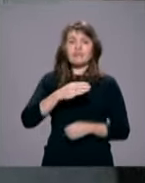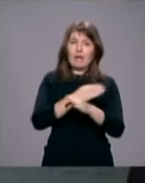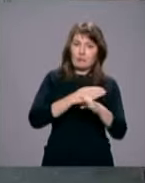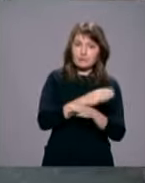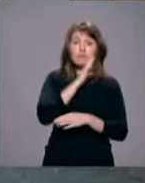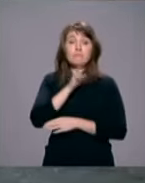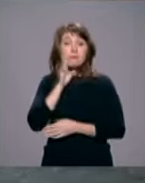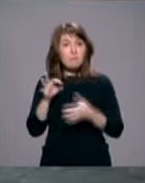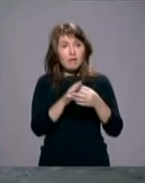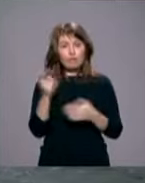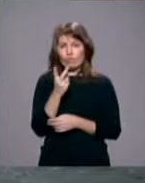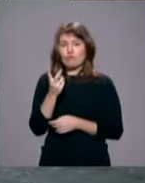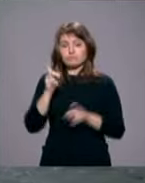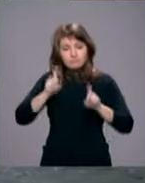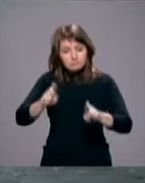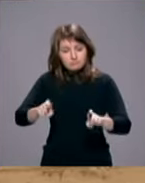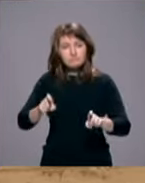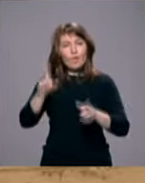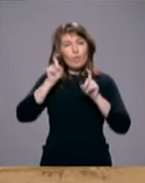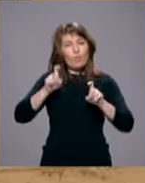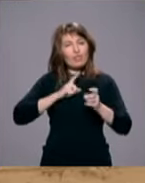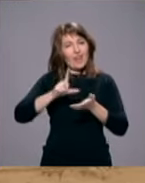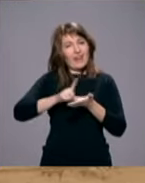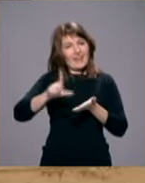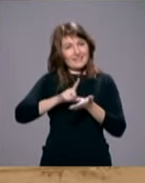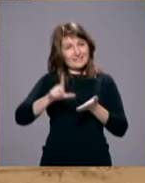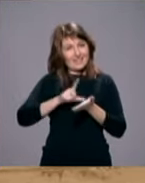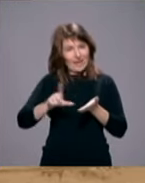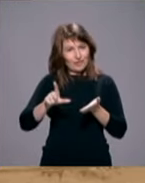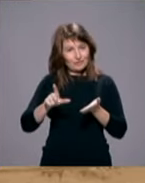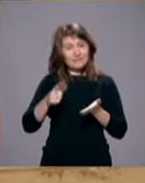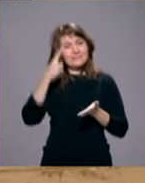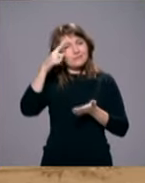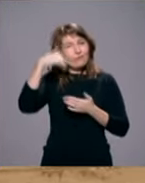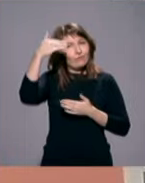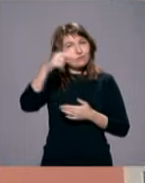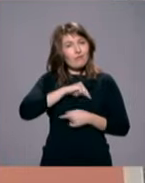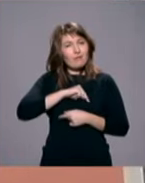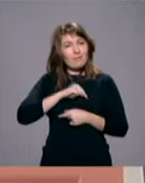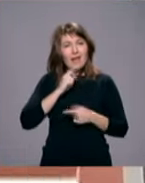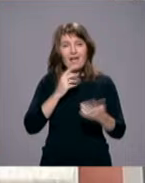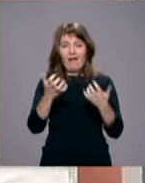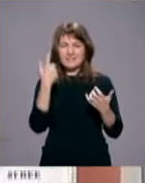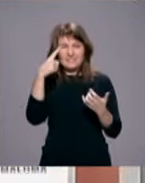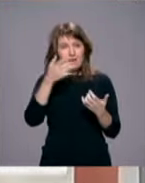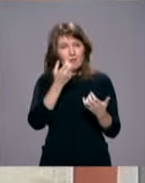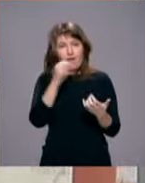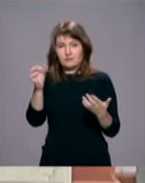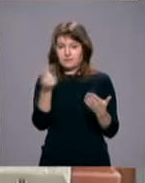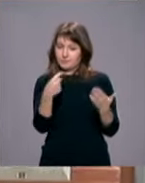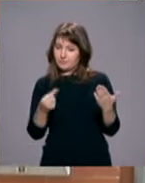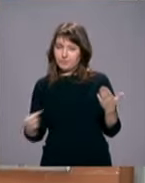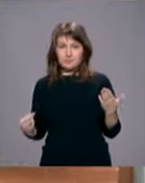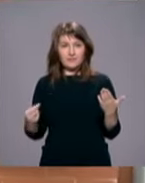proporcionan desde niño una buena educación literaria lo que le sirve en el futuro para tratar de transformar los corazones con el arte de su pluma tuvo